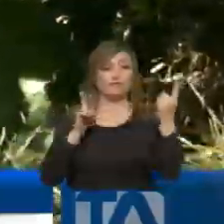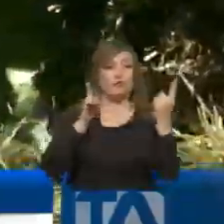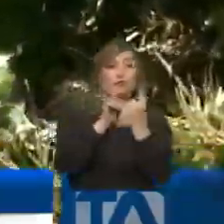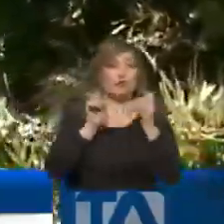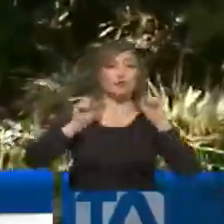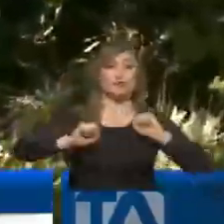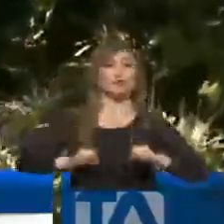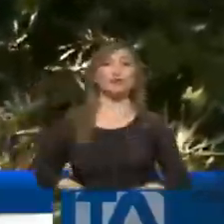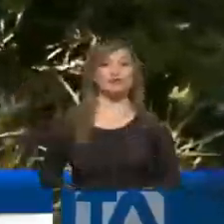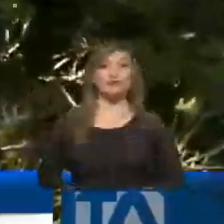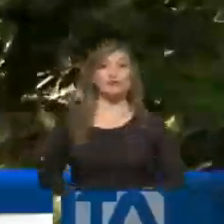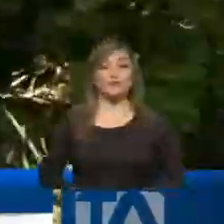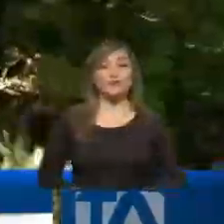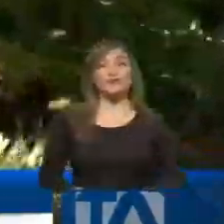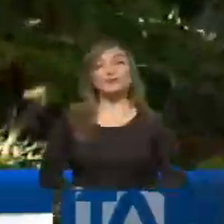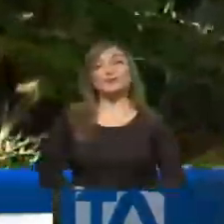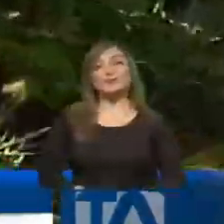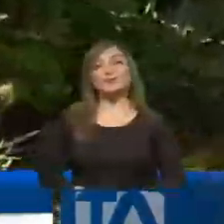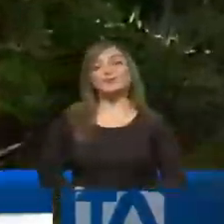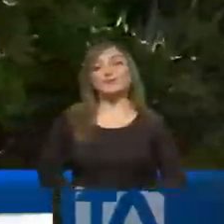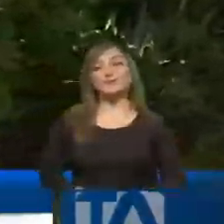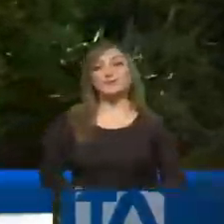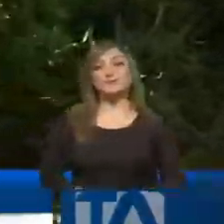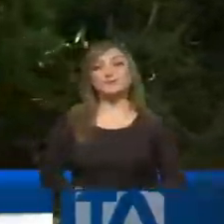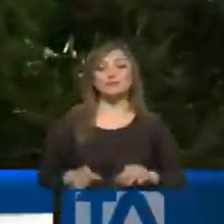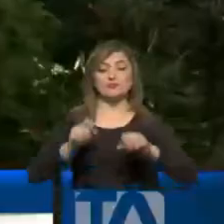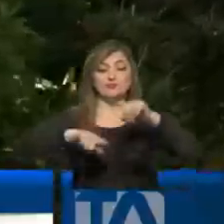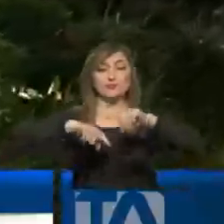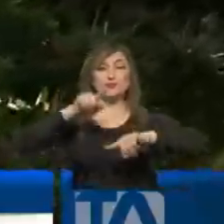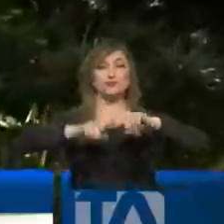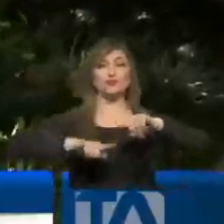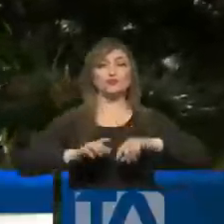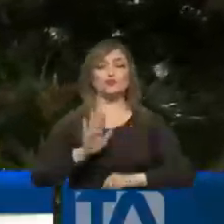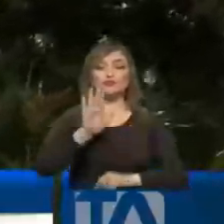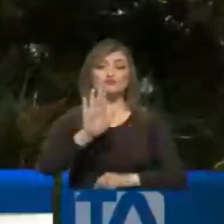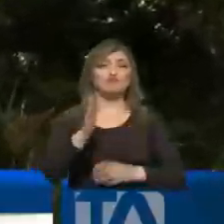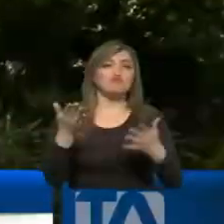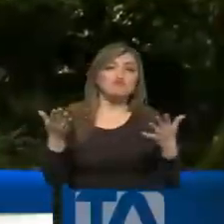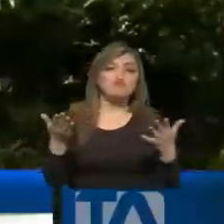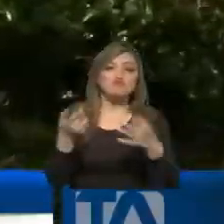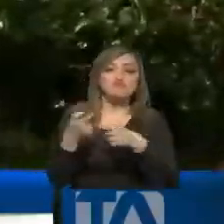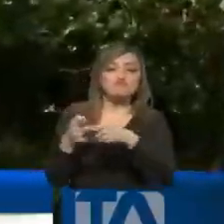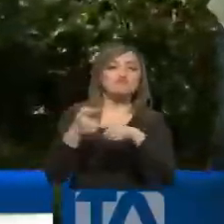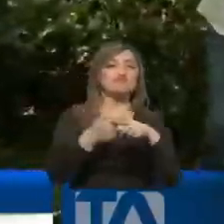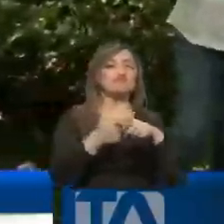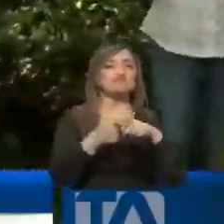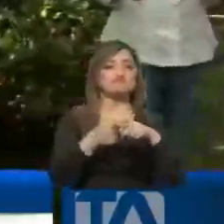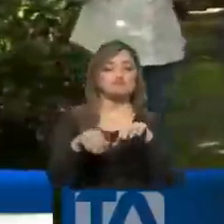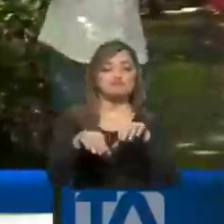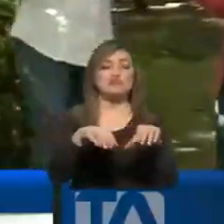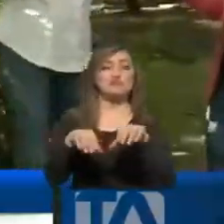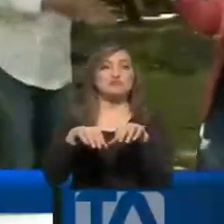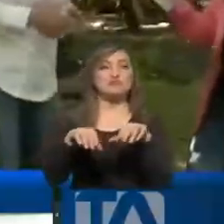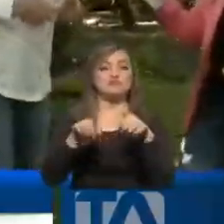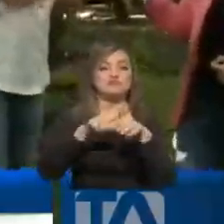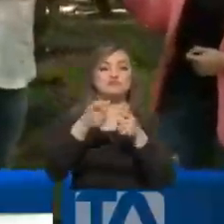reunirse. Pueden también venir a amigos y realizarse también una serie de actividades